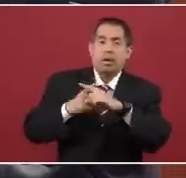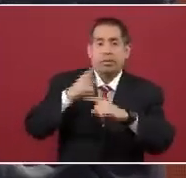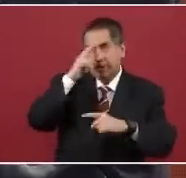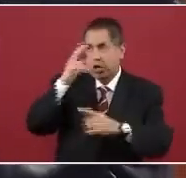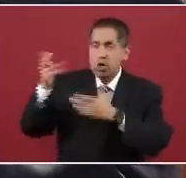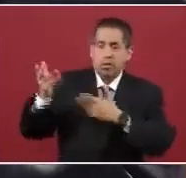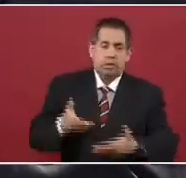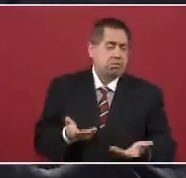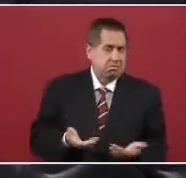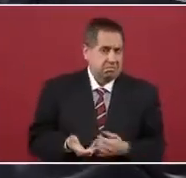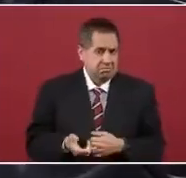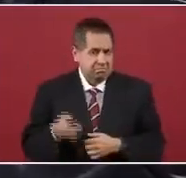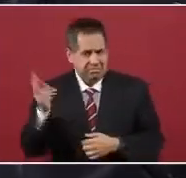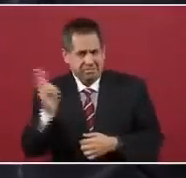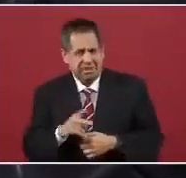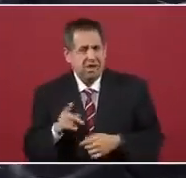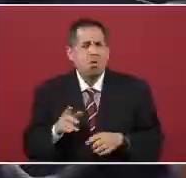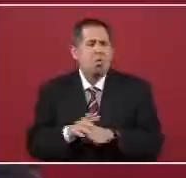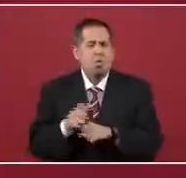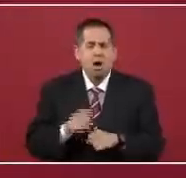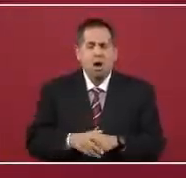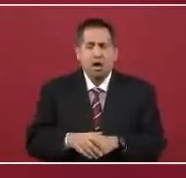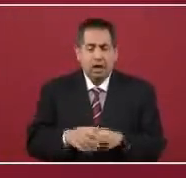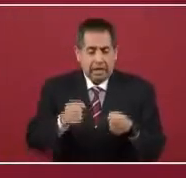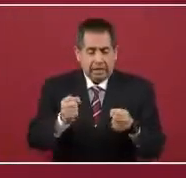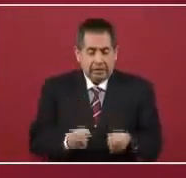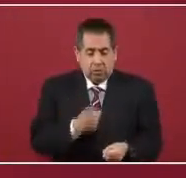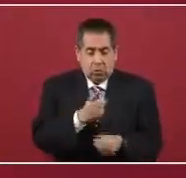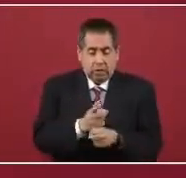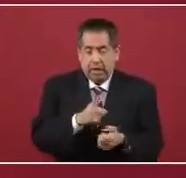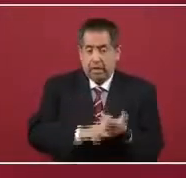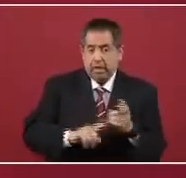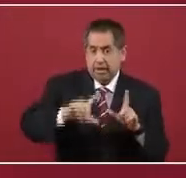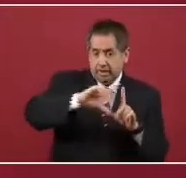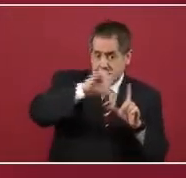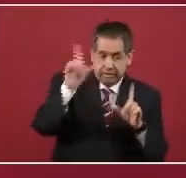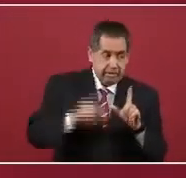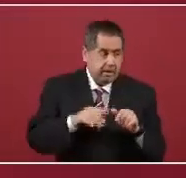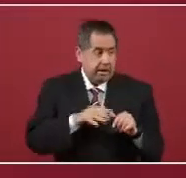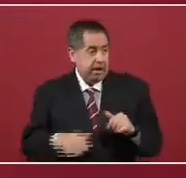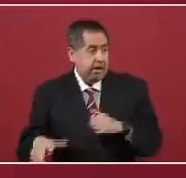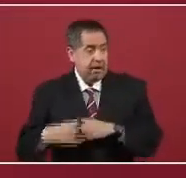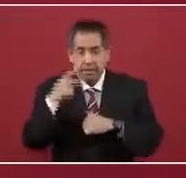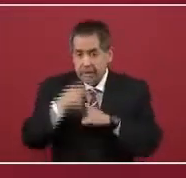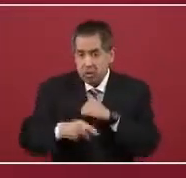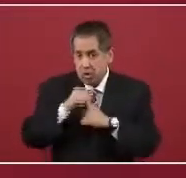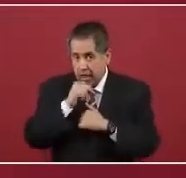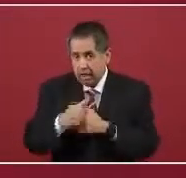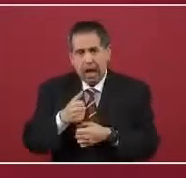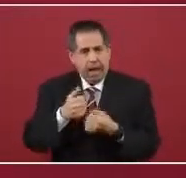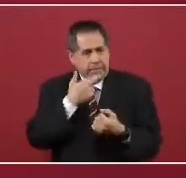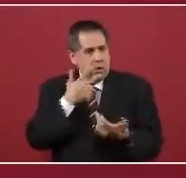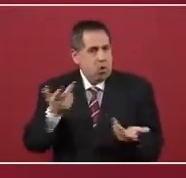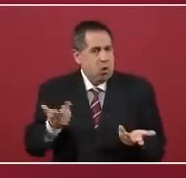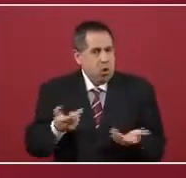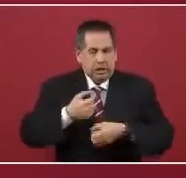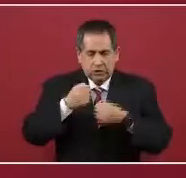promoción es que haya seguridad en el país, que México